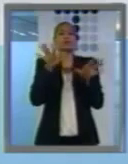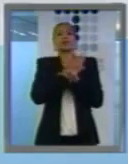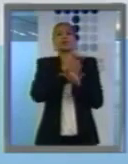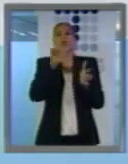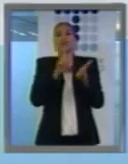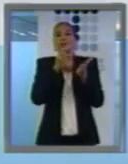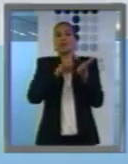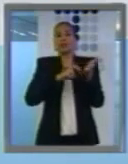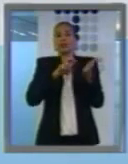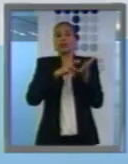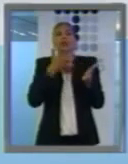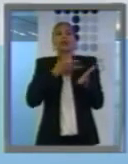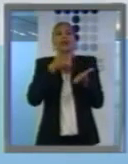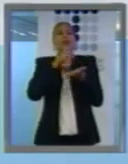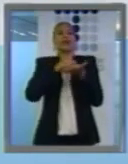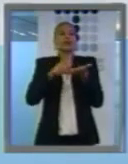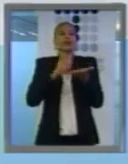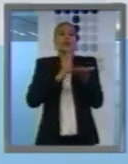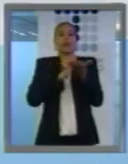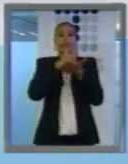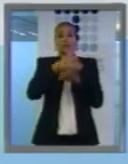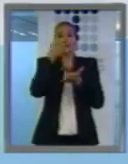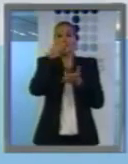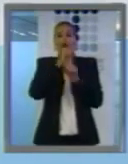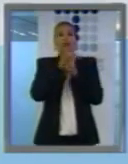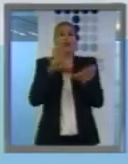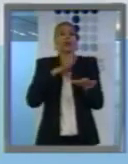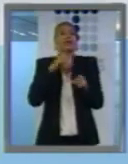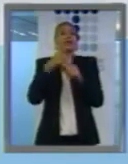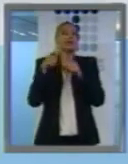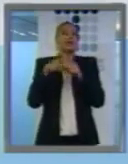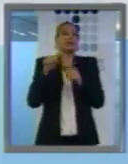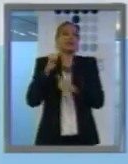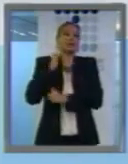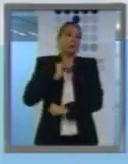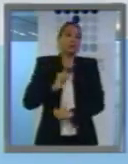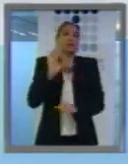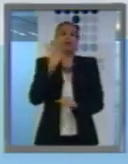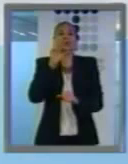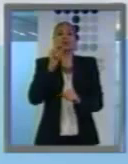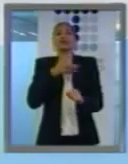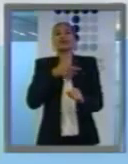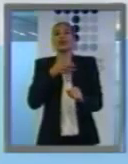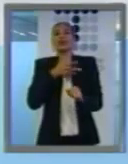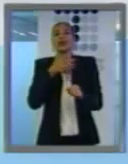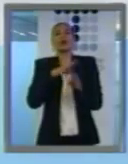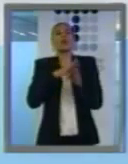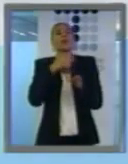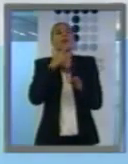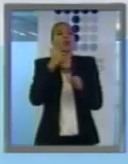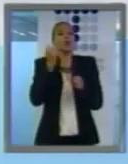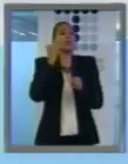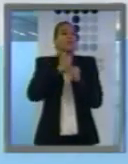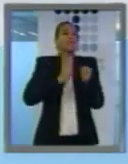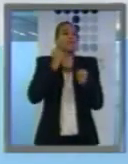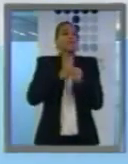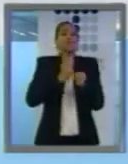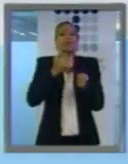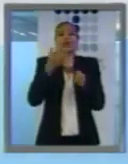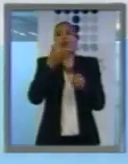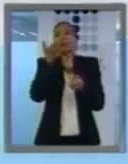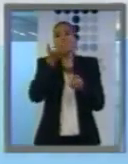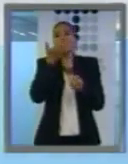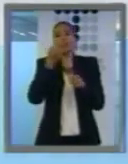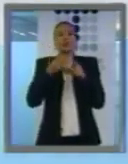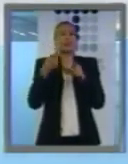de acceso a la información, de que ahora hay que documentar todo acto de autoridad. Pues si no tenemos estas buenas prácticas, difícilmente la